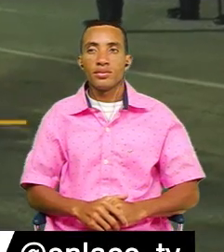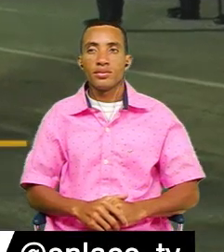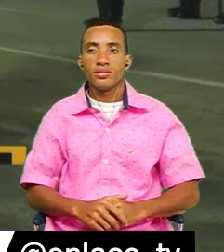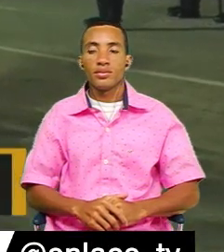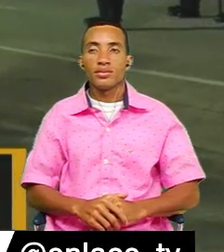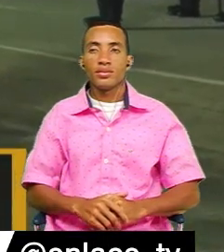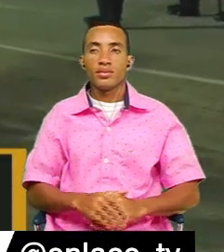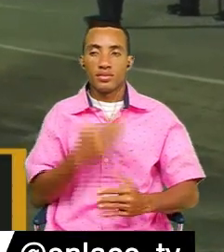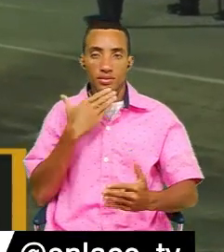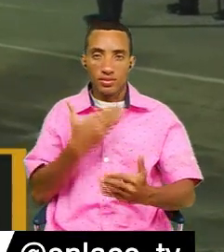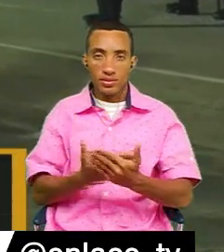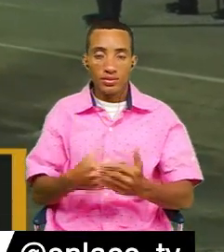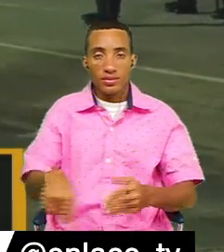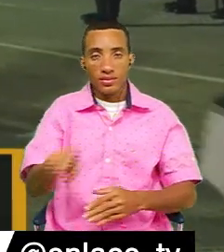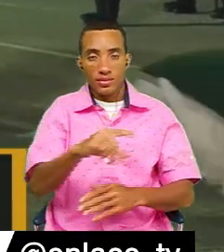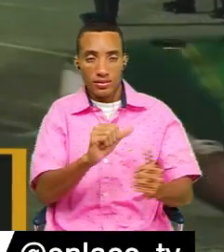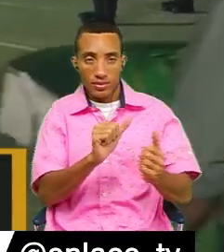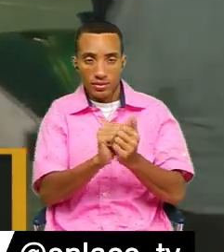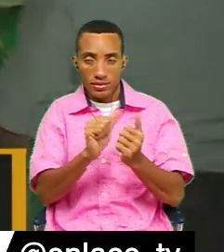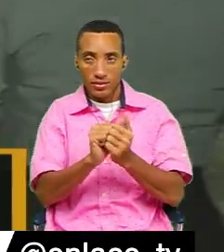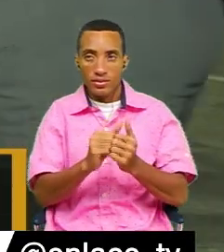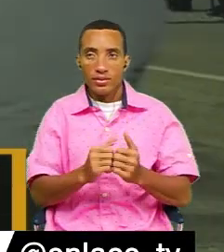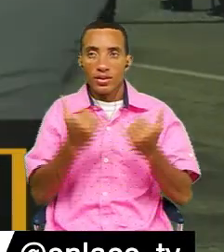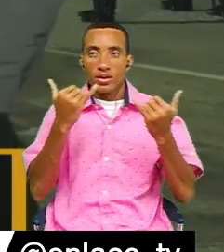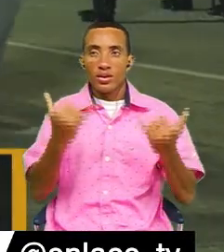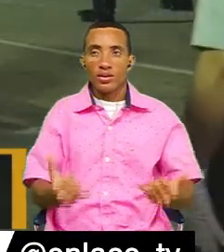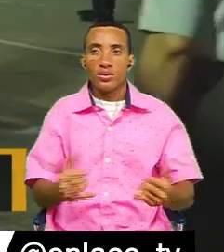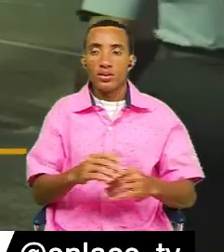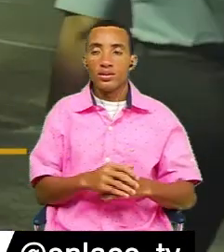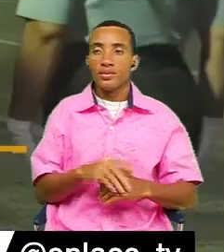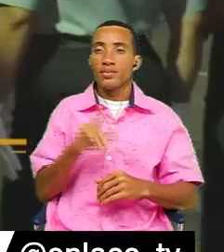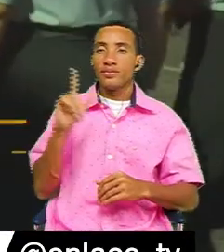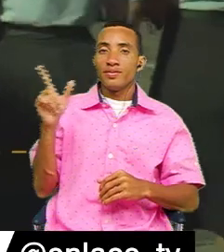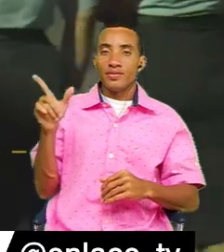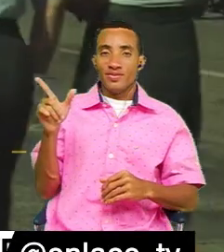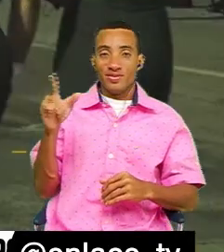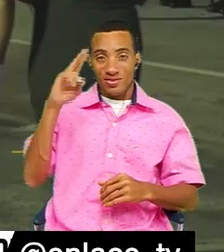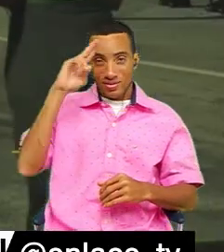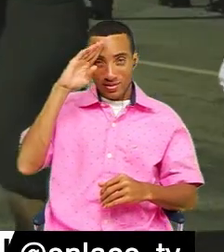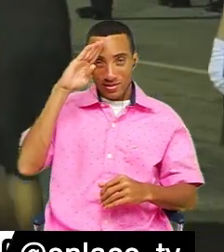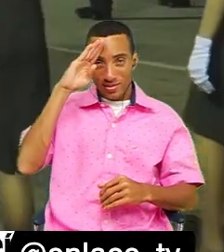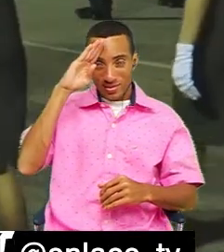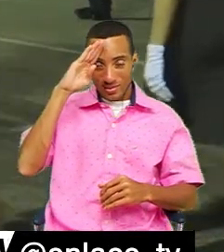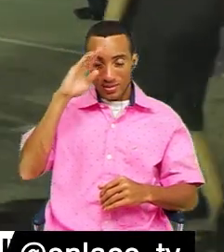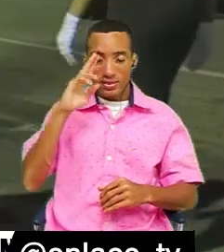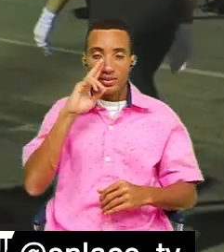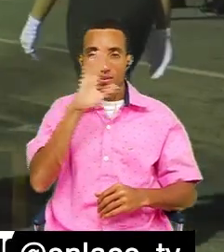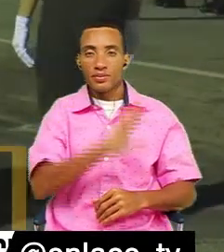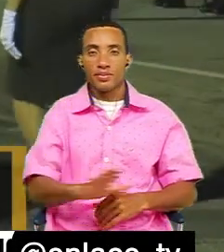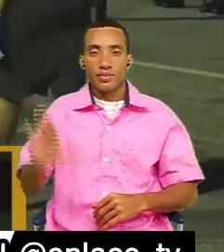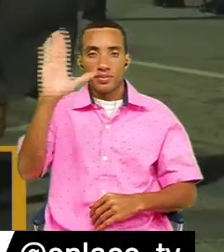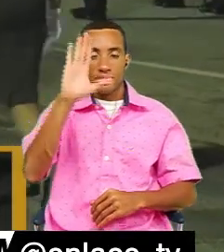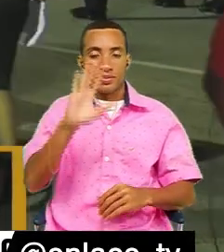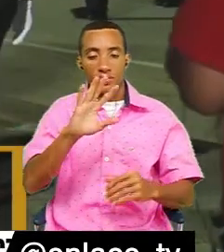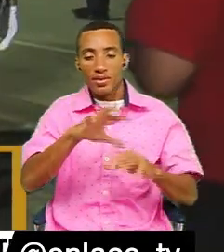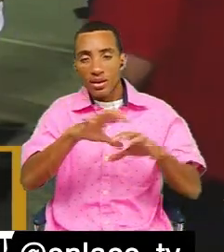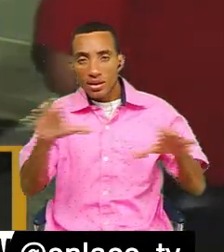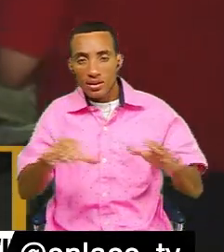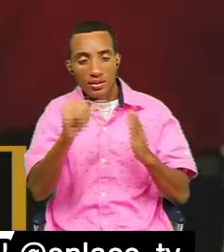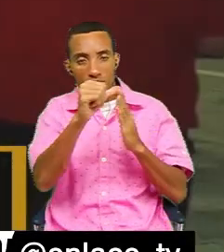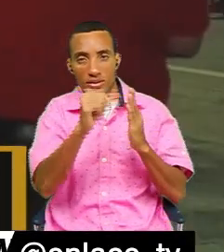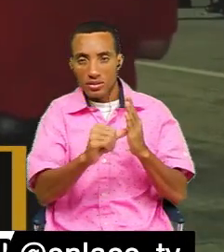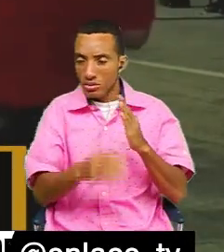Gracias, compañeros en estudio. Muy buenas tardes. Pues a esta hora, en el subcomando del Departamento de Policía Magdalena Medio, continúa la programación de las actividades previstas para